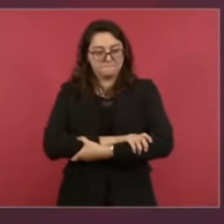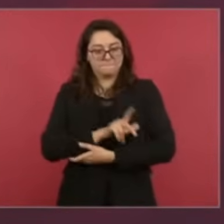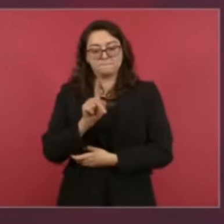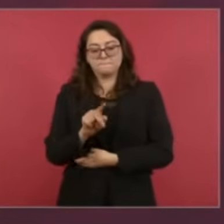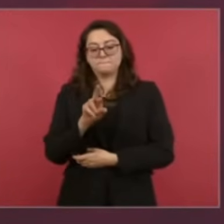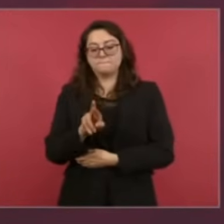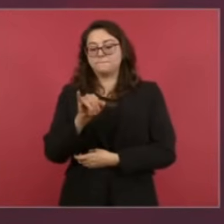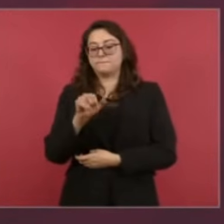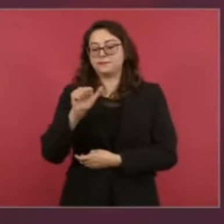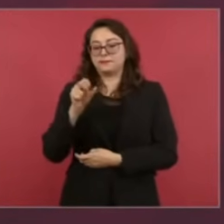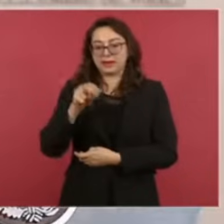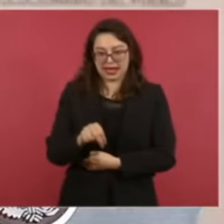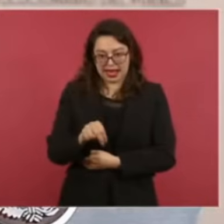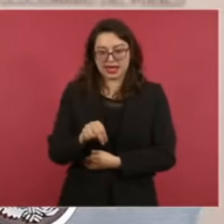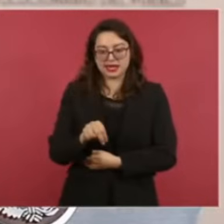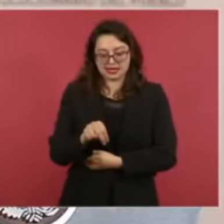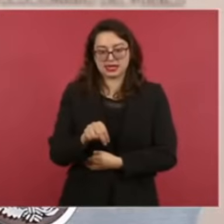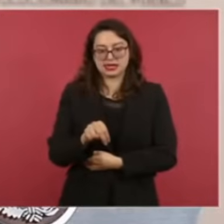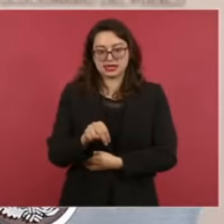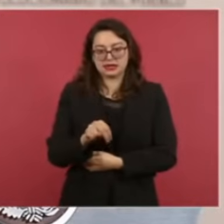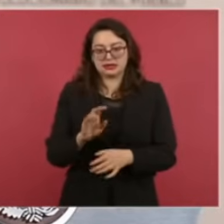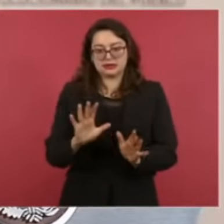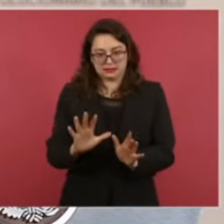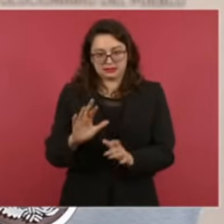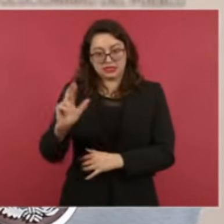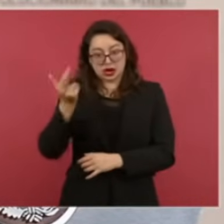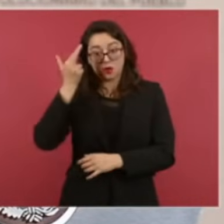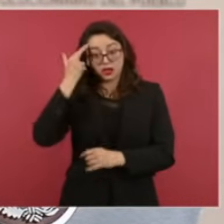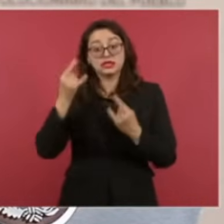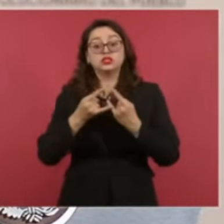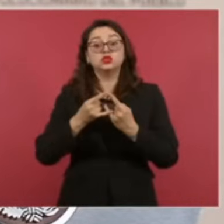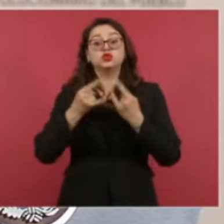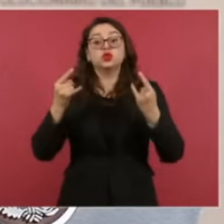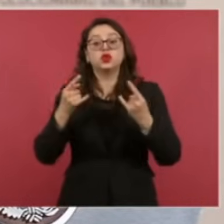para la historia de los partidos políticos, en breve,